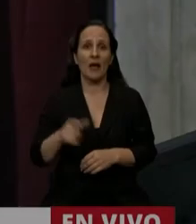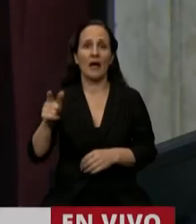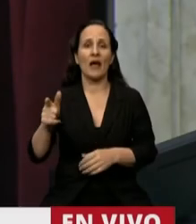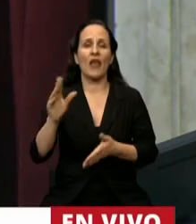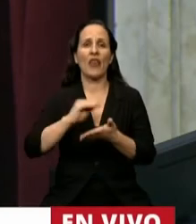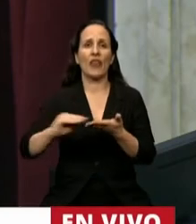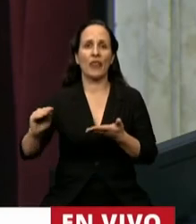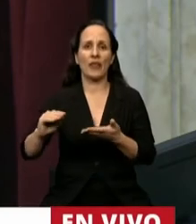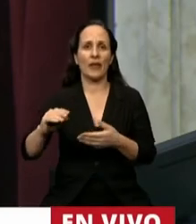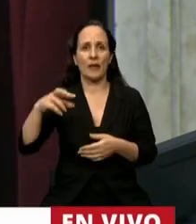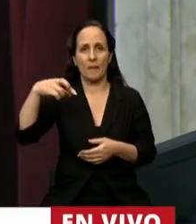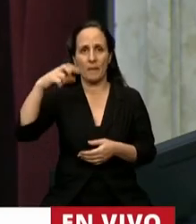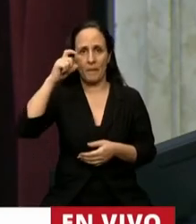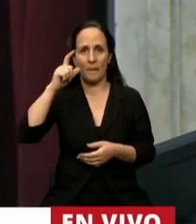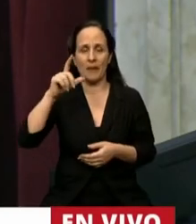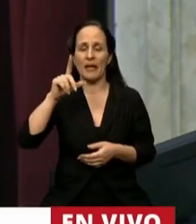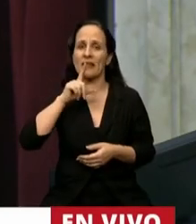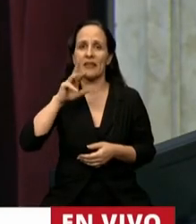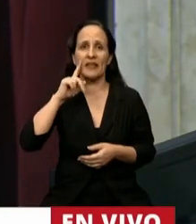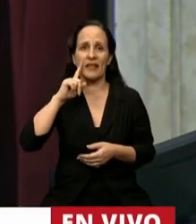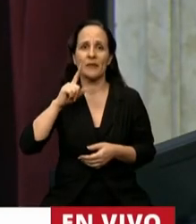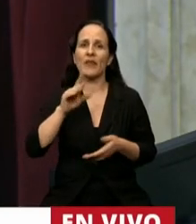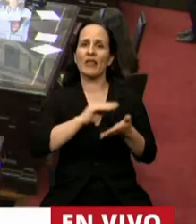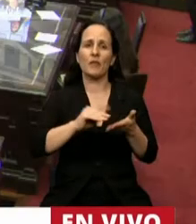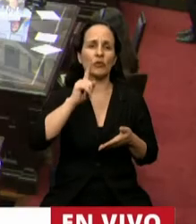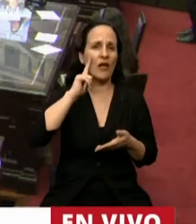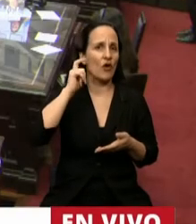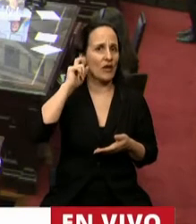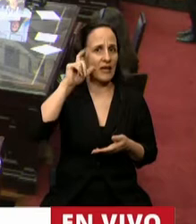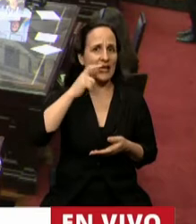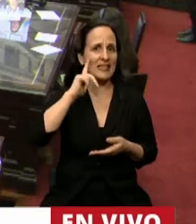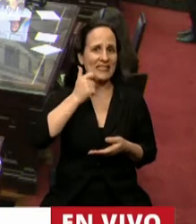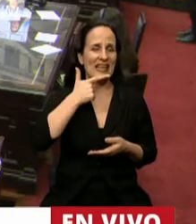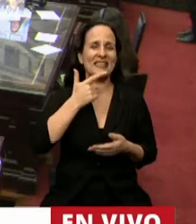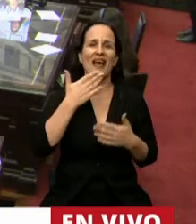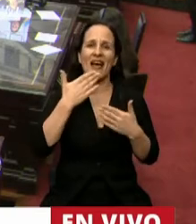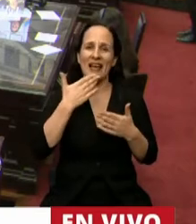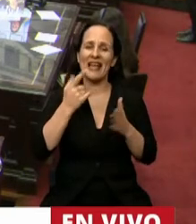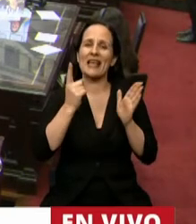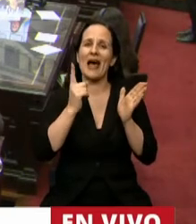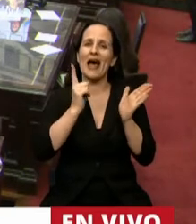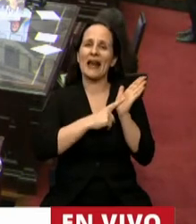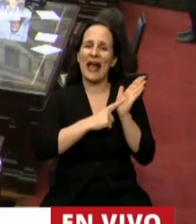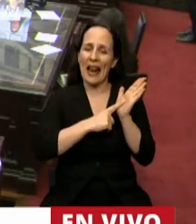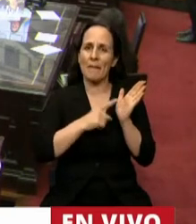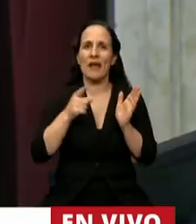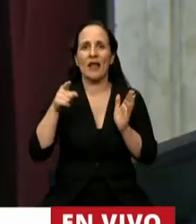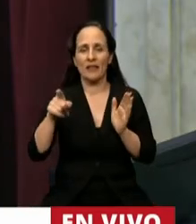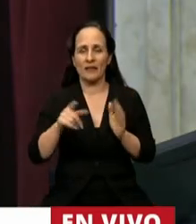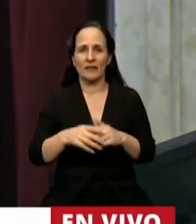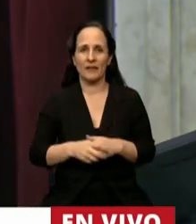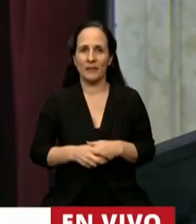La palabra del diputado Petri. Diputado de Iglesias, gracias por interpretar el reglamento, pese a que para usted esta no es una